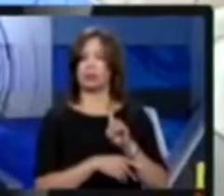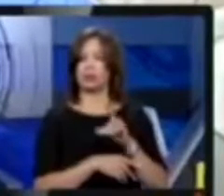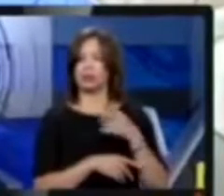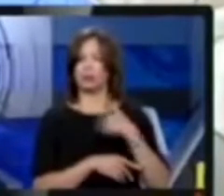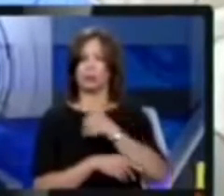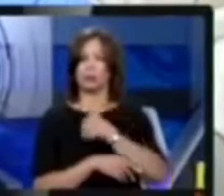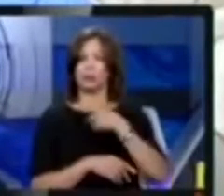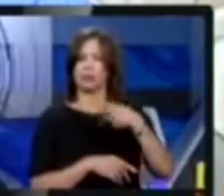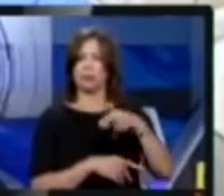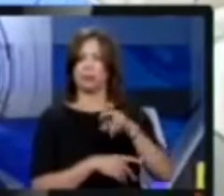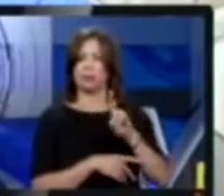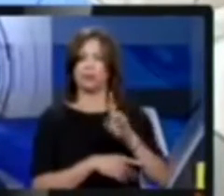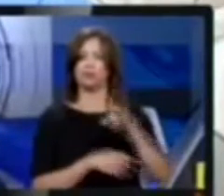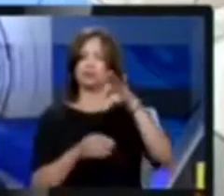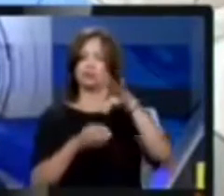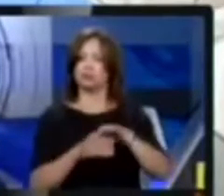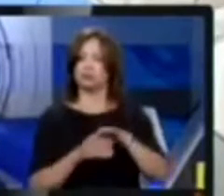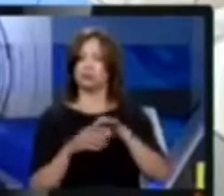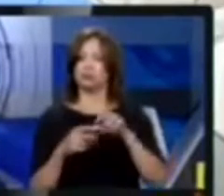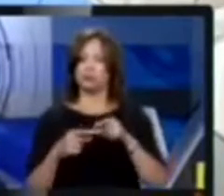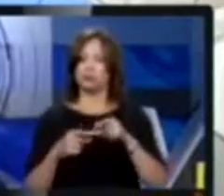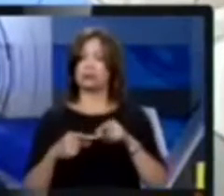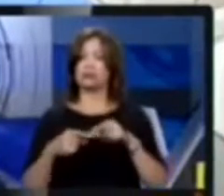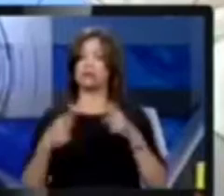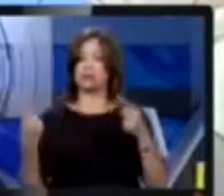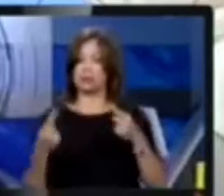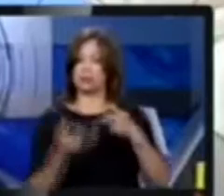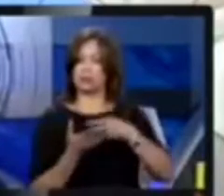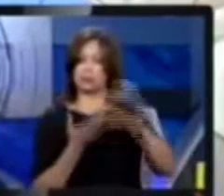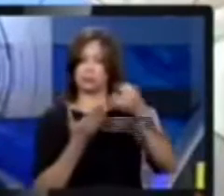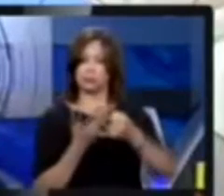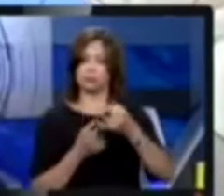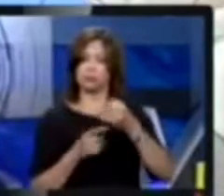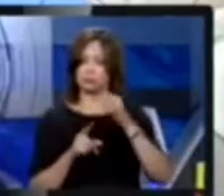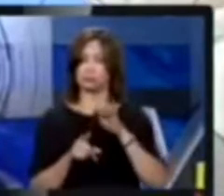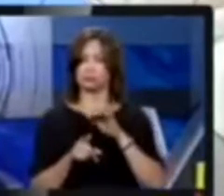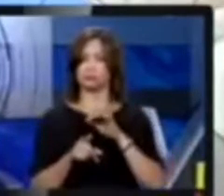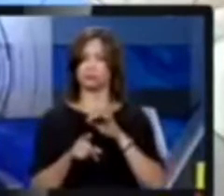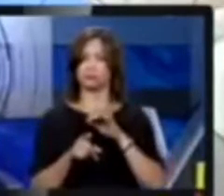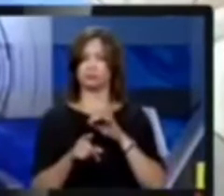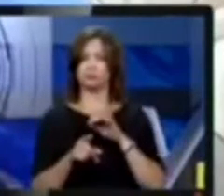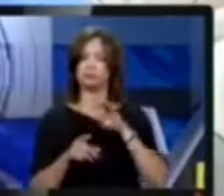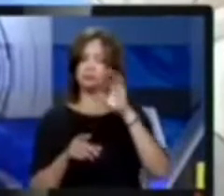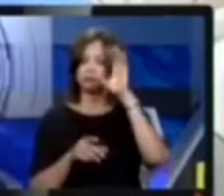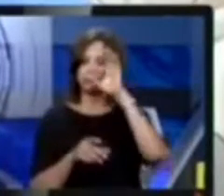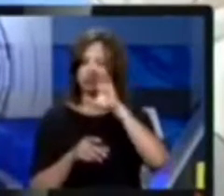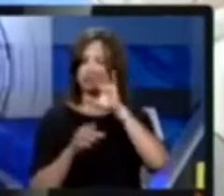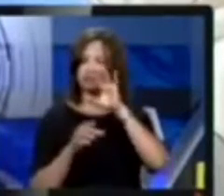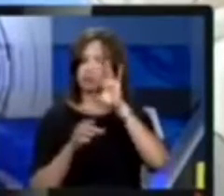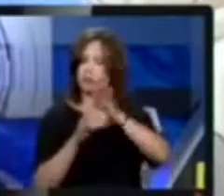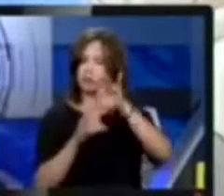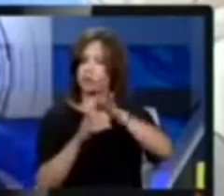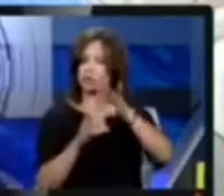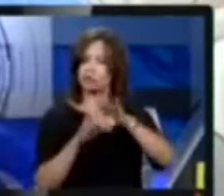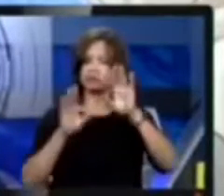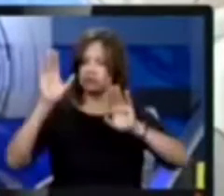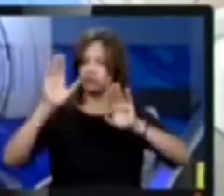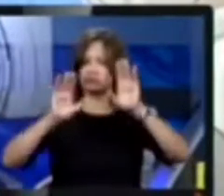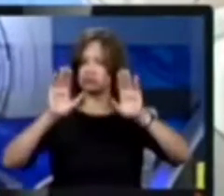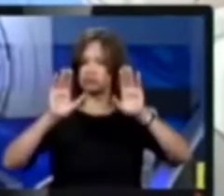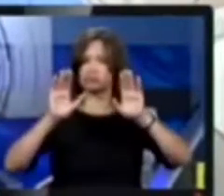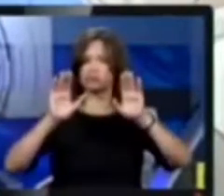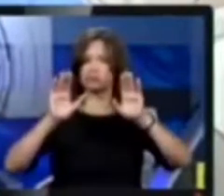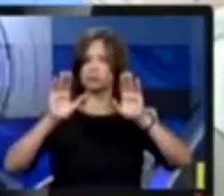los miembros del PRD que votaban en contra de los proyectos de busca las votaciones para que tú veas, y tú verás en